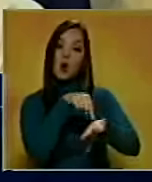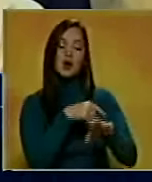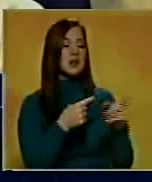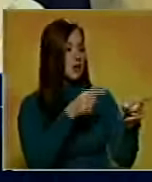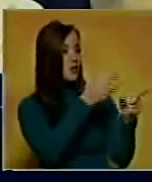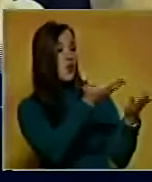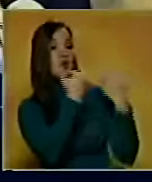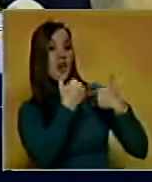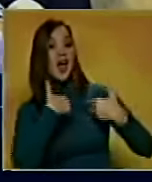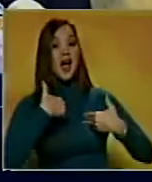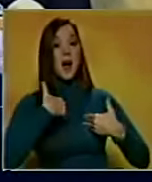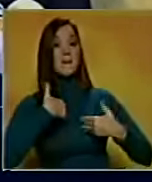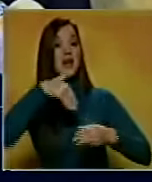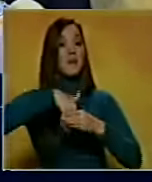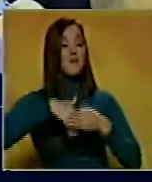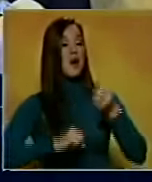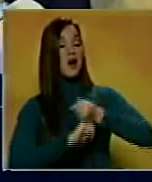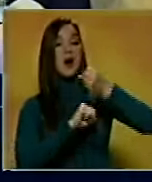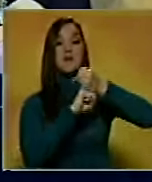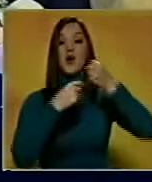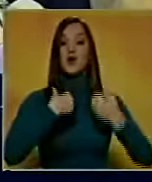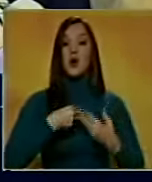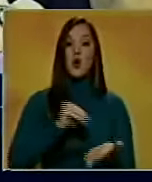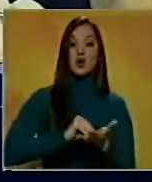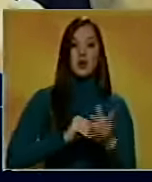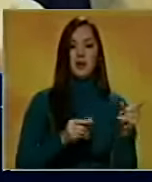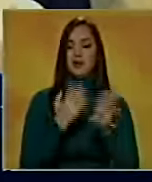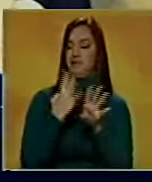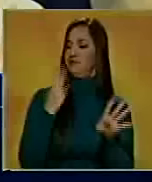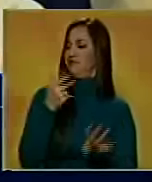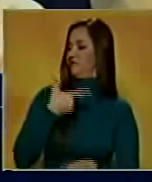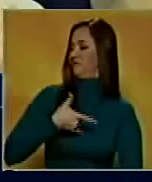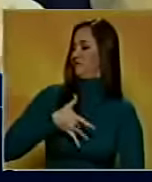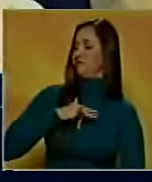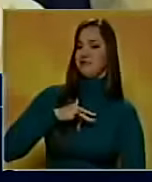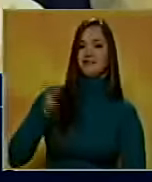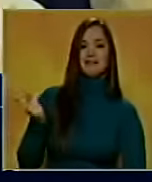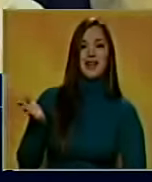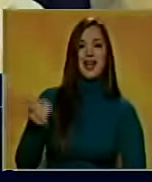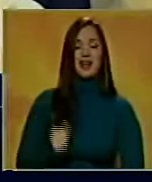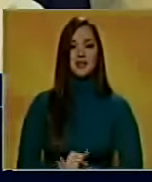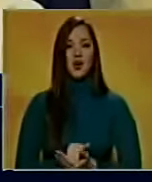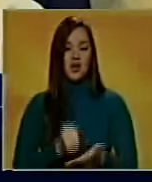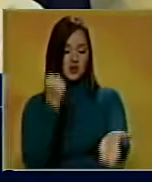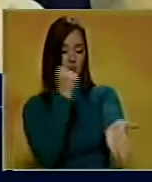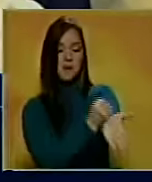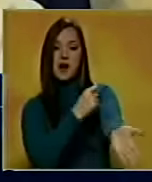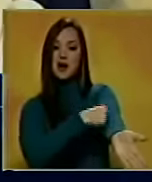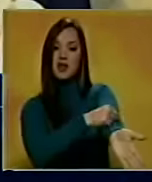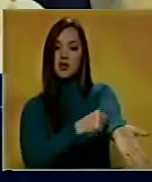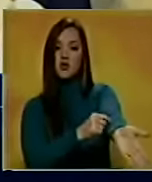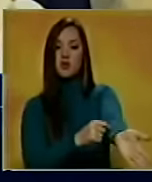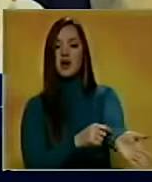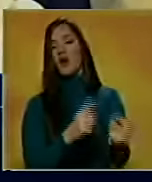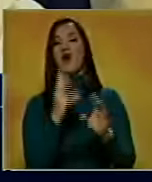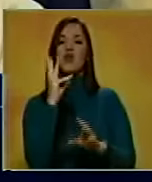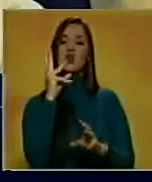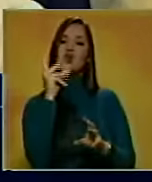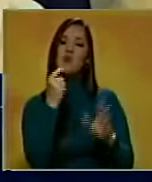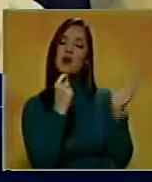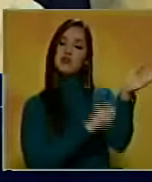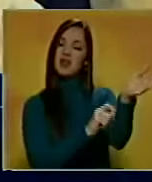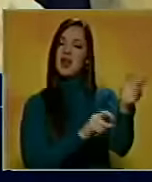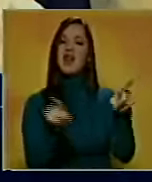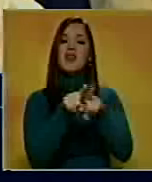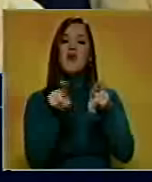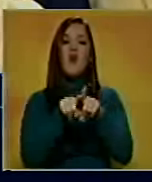pedir a una persona que es humillada y marcada con un bolígrafo, con un marcador, como si fueran animales, que salgan y voten por ellos? Eso